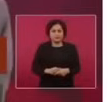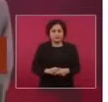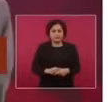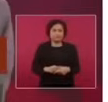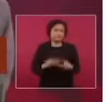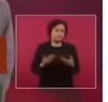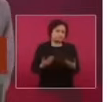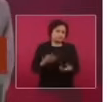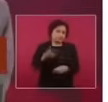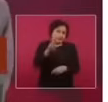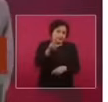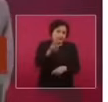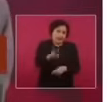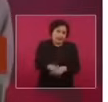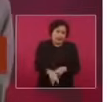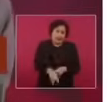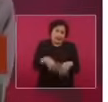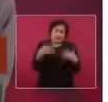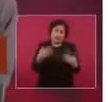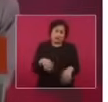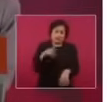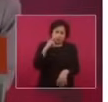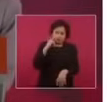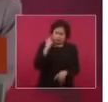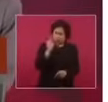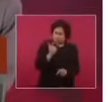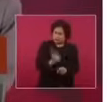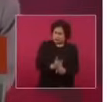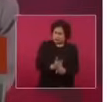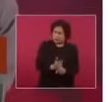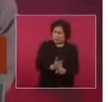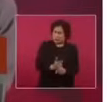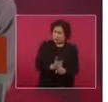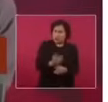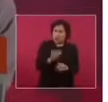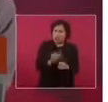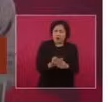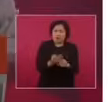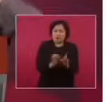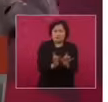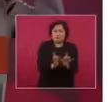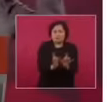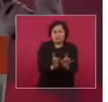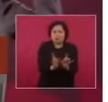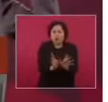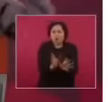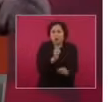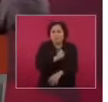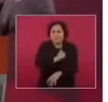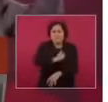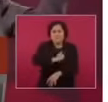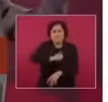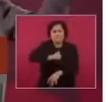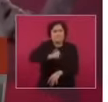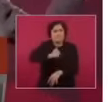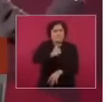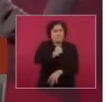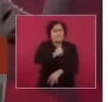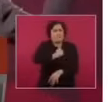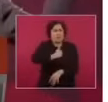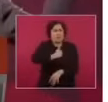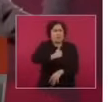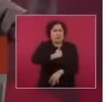Llama mucho la atención que se dan estos hechos lamentables y todos los medios,